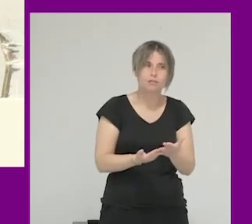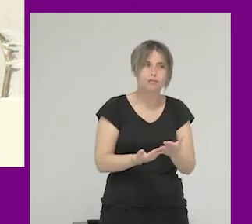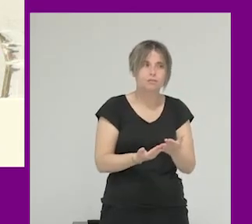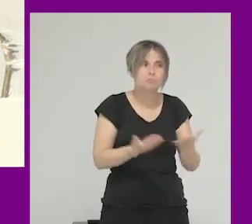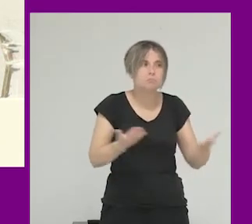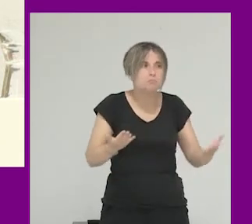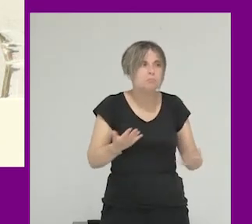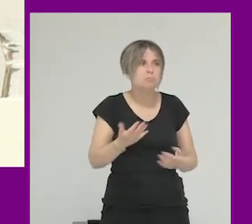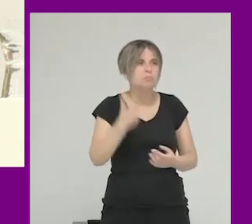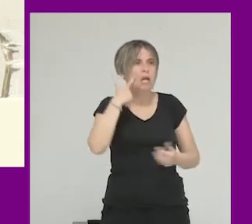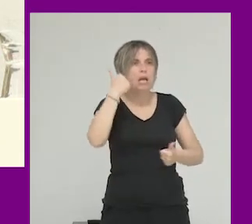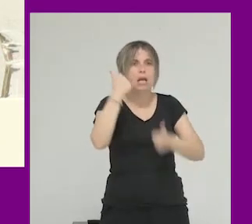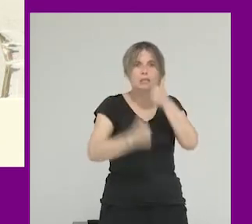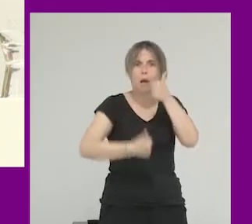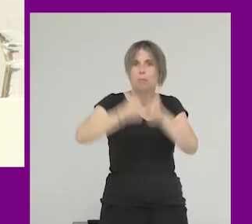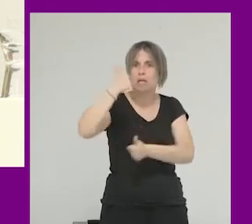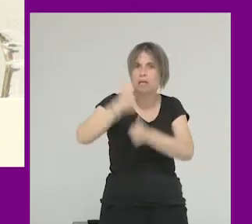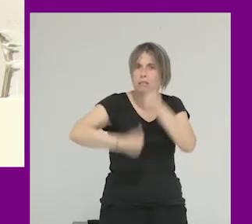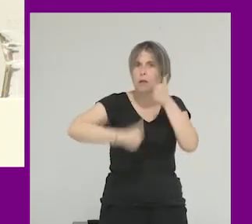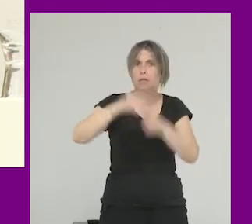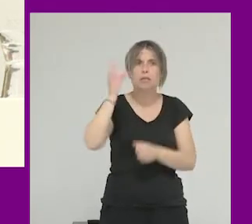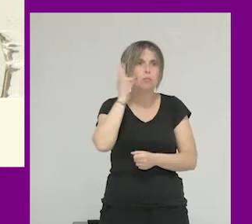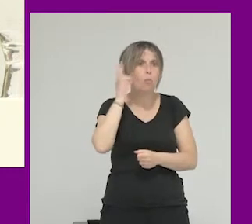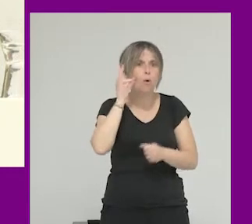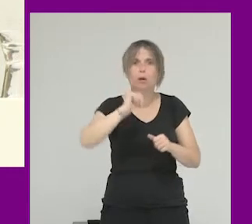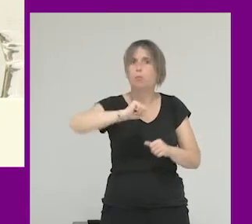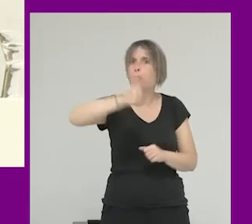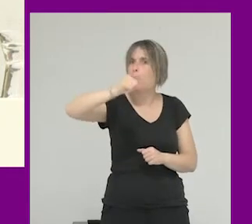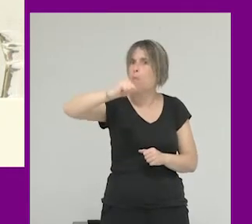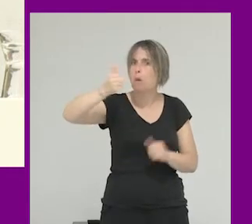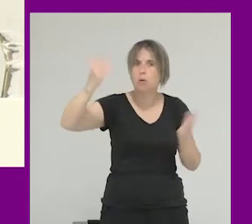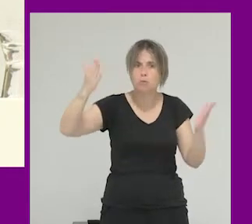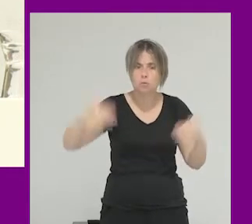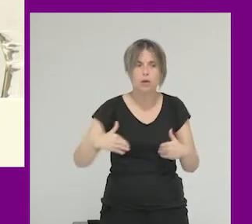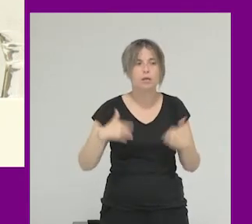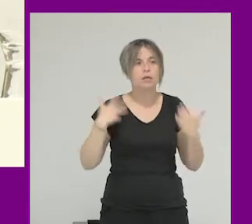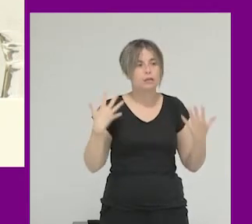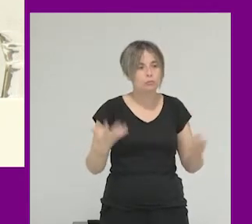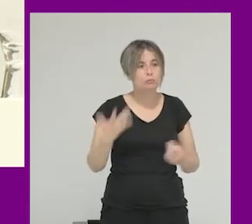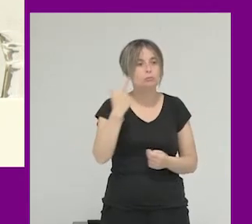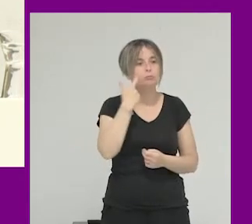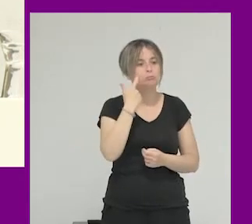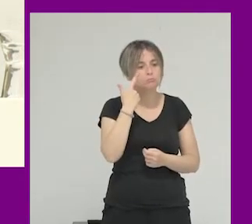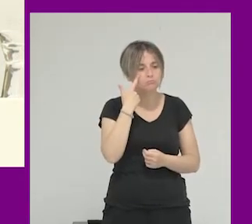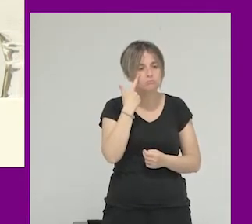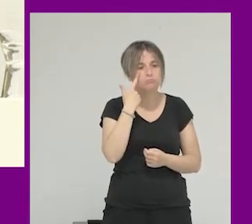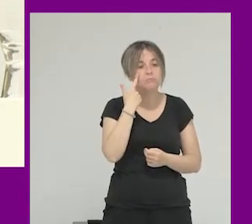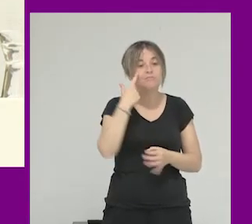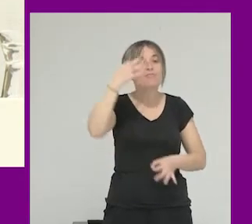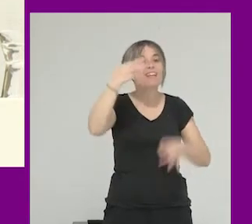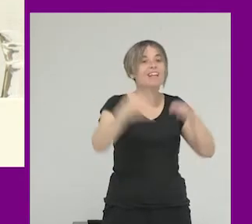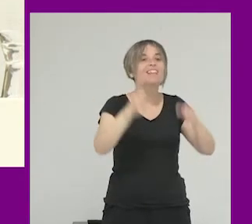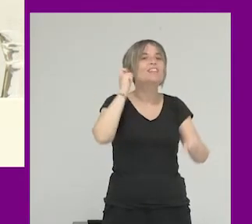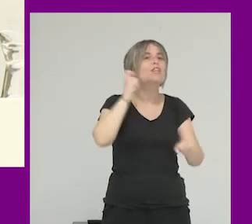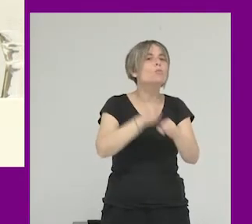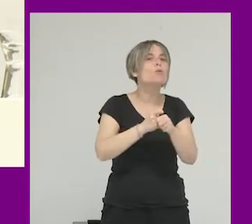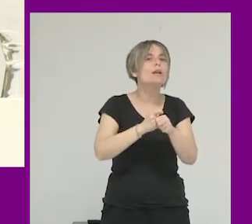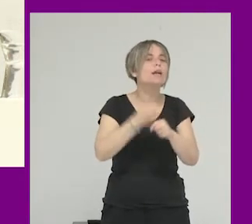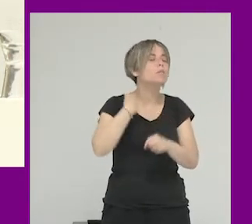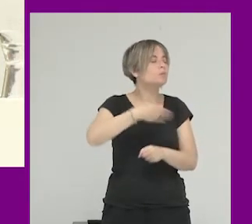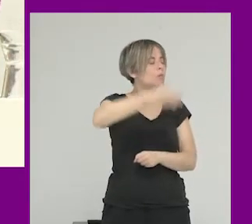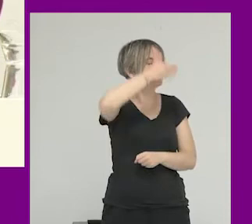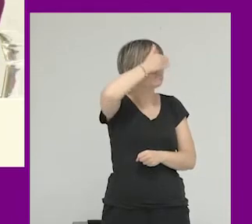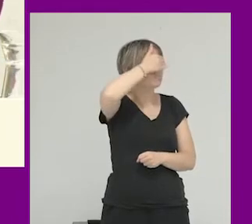te pasaban exámenes y exámenes y no pasaban. Entonces decidieron poner que el tribunal no viera quién estaba